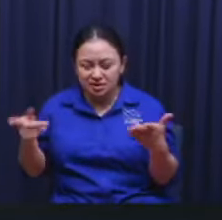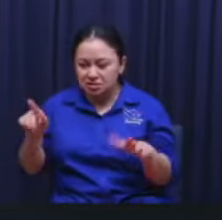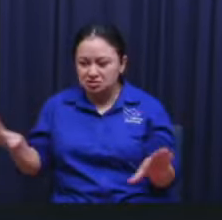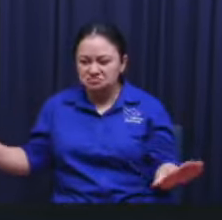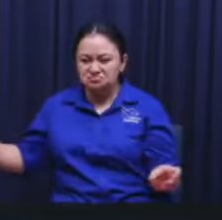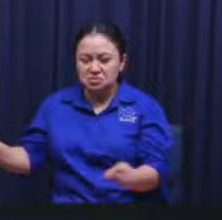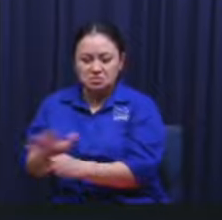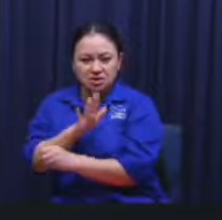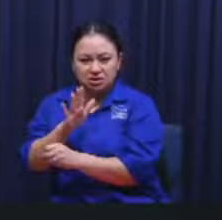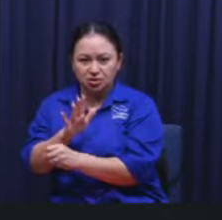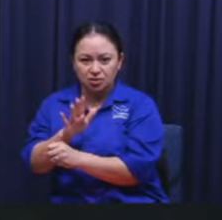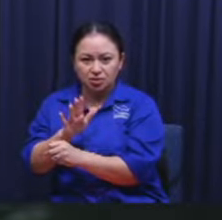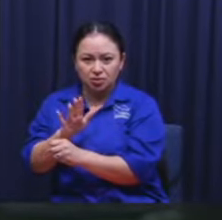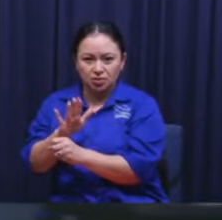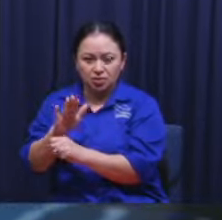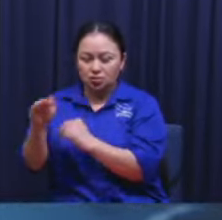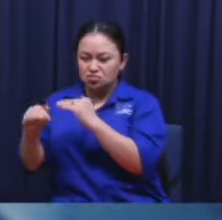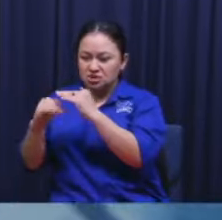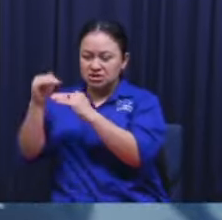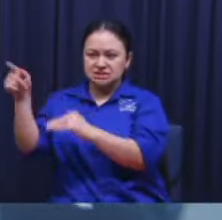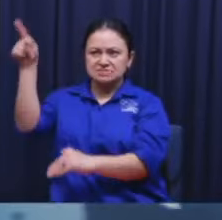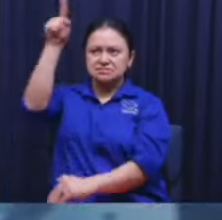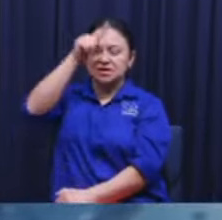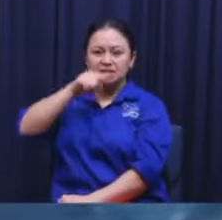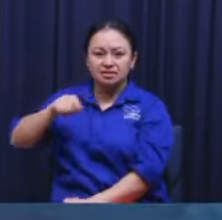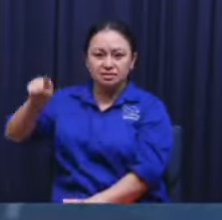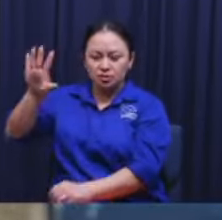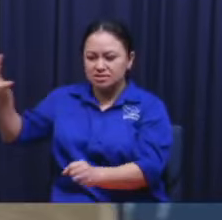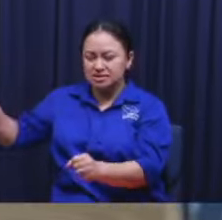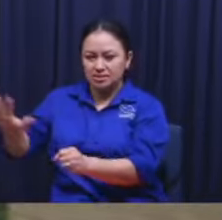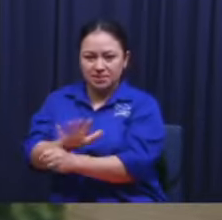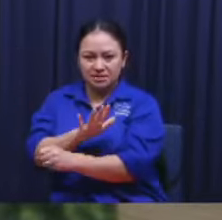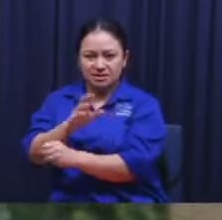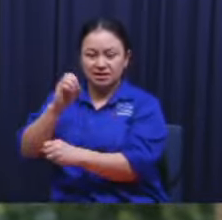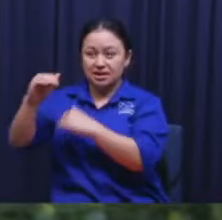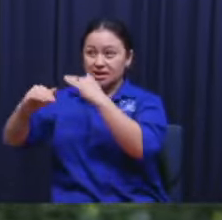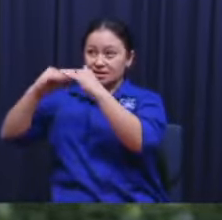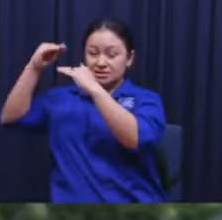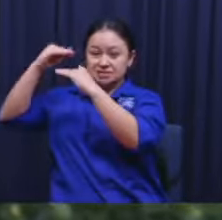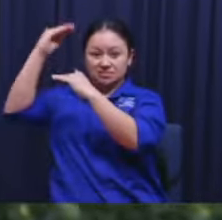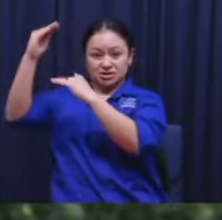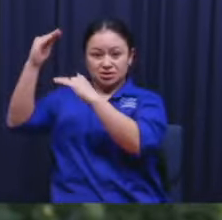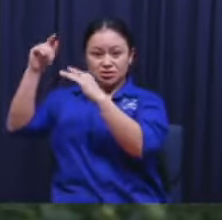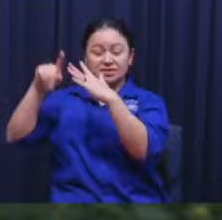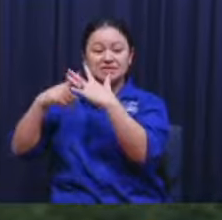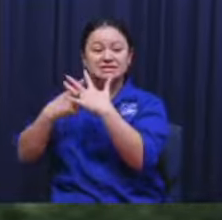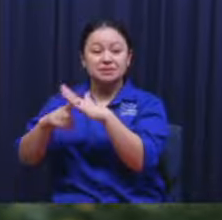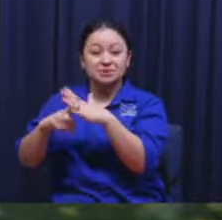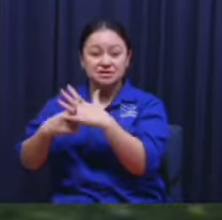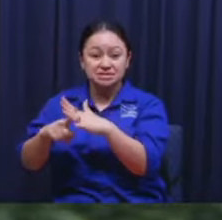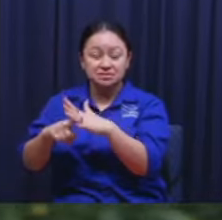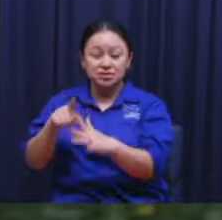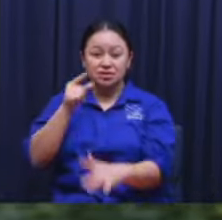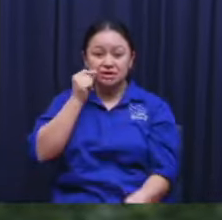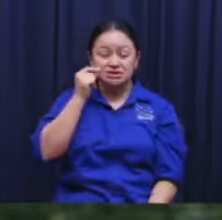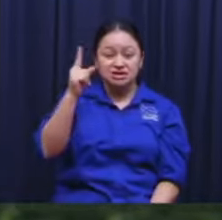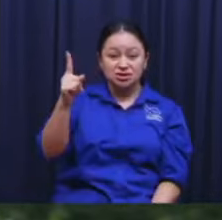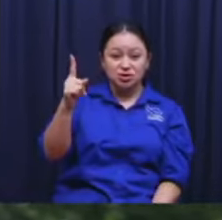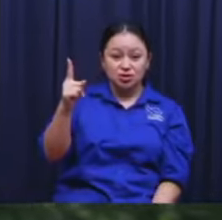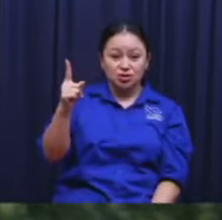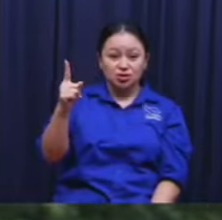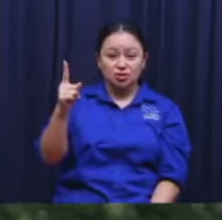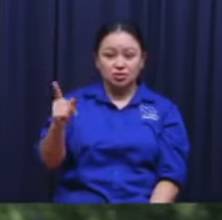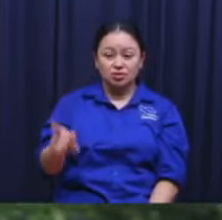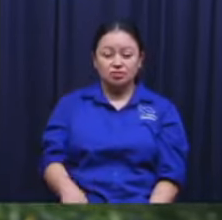el círculo. Por eso, hermano, es importantísimo que se complete desde el principio. El Señor nos dejó desde